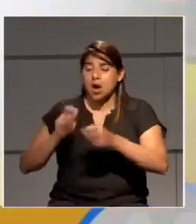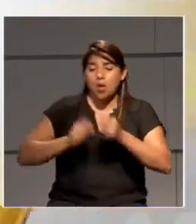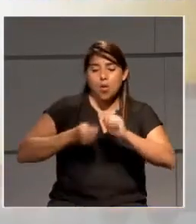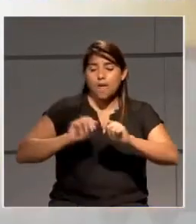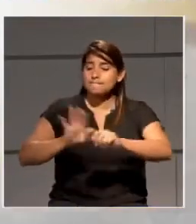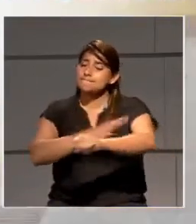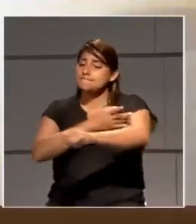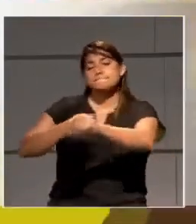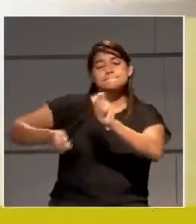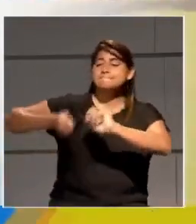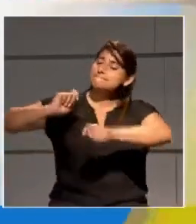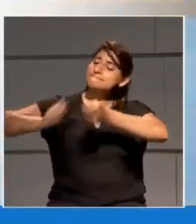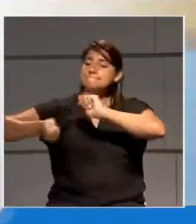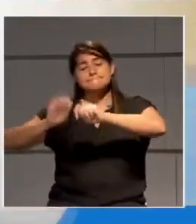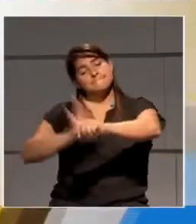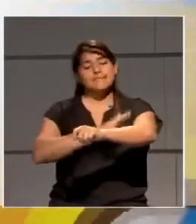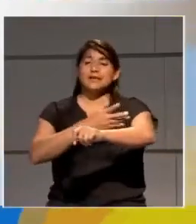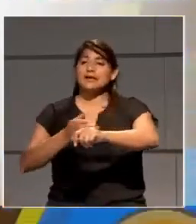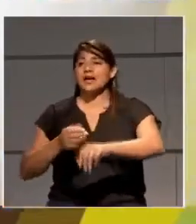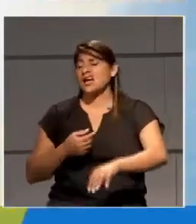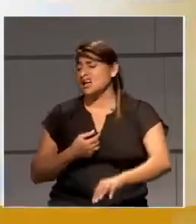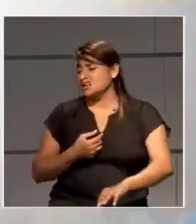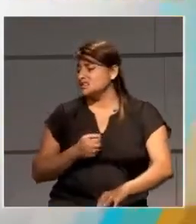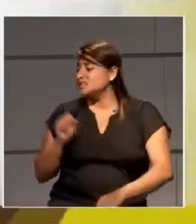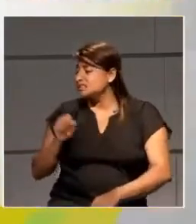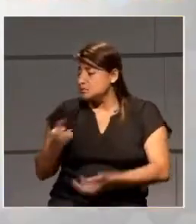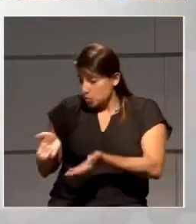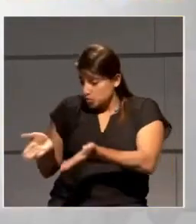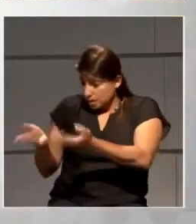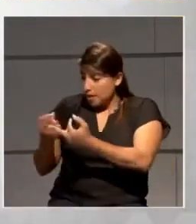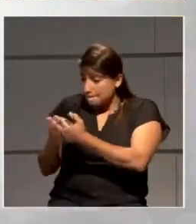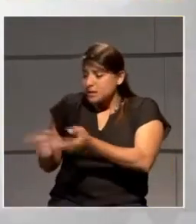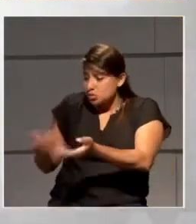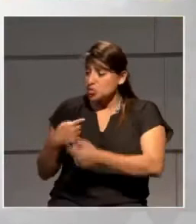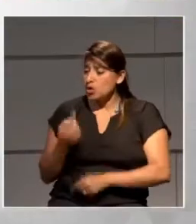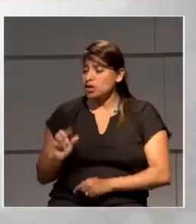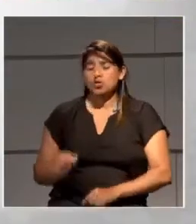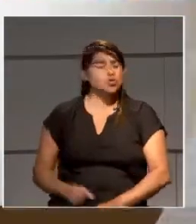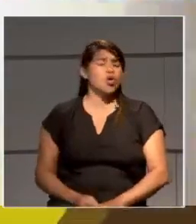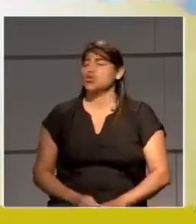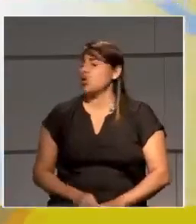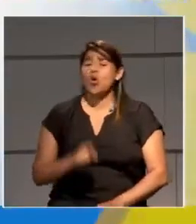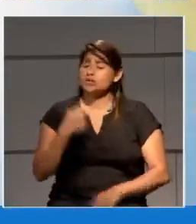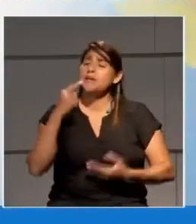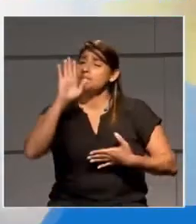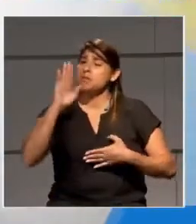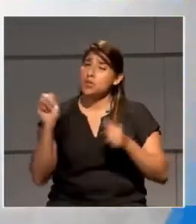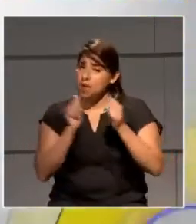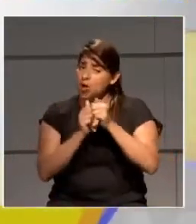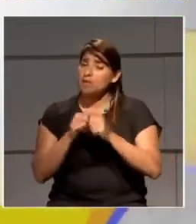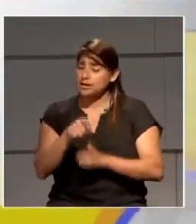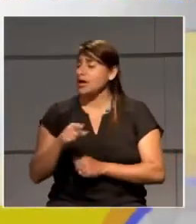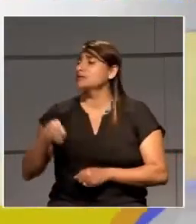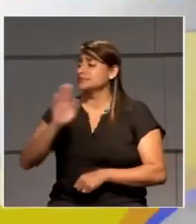orquesta de instrumentos. Plug, sí, pero vaya empezando. Yo ya ahorita vengo. No, Nayu, usted me dijo que me va a acompañar.